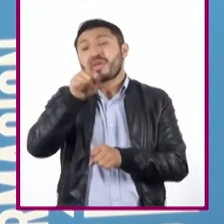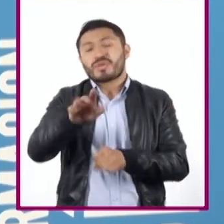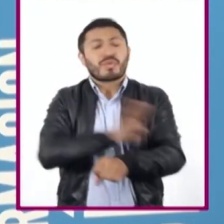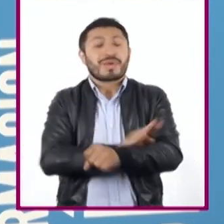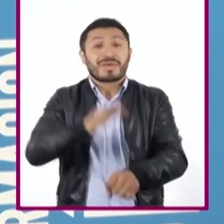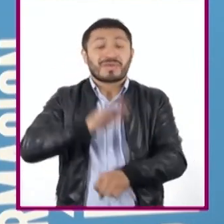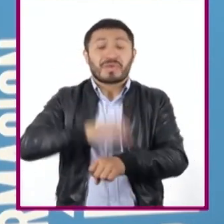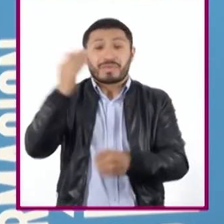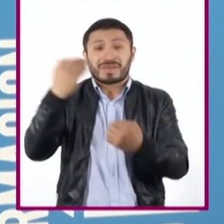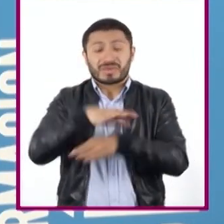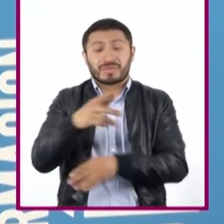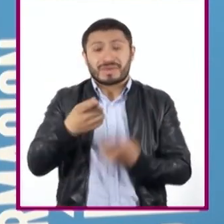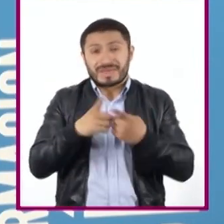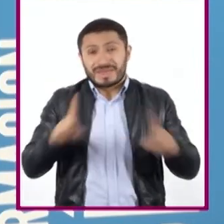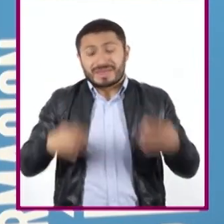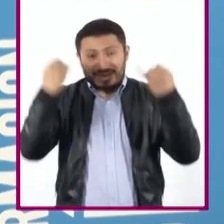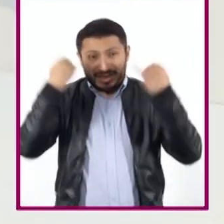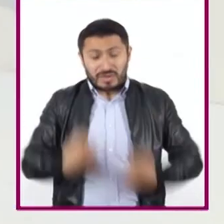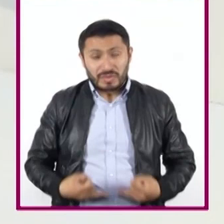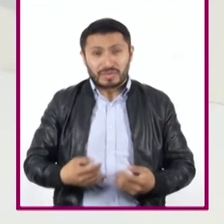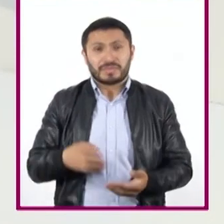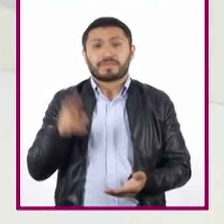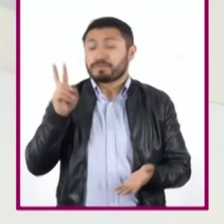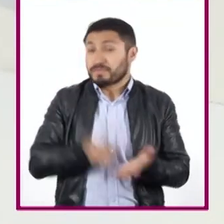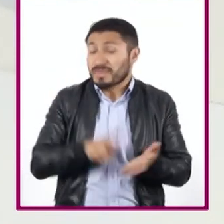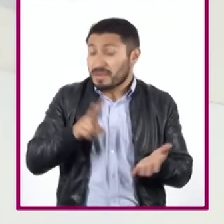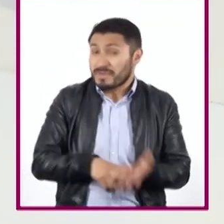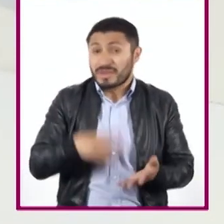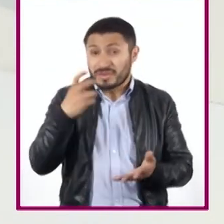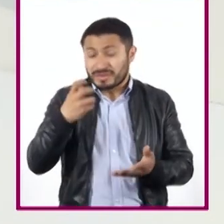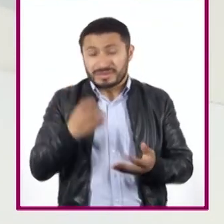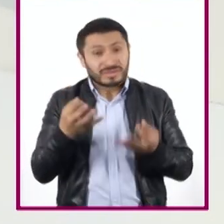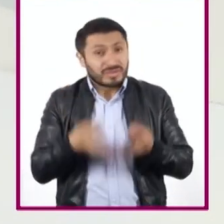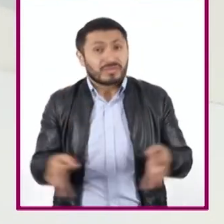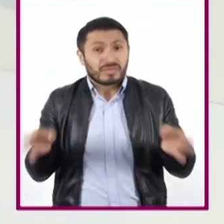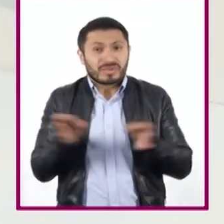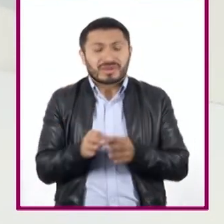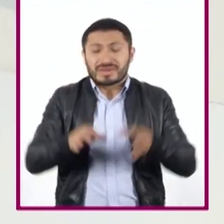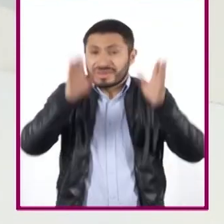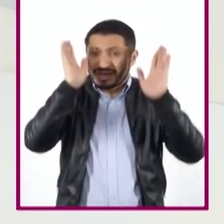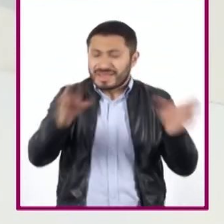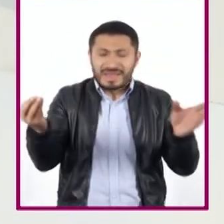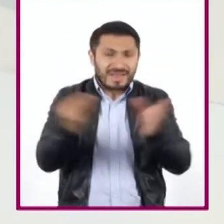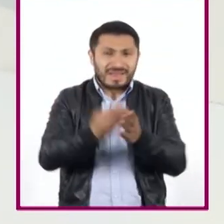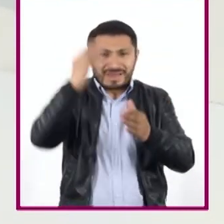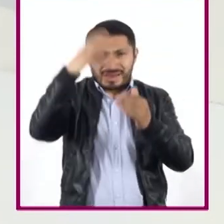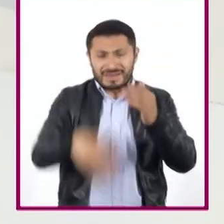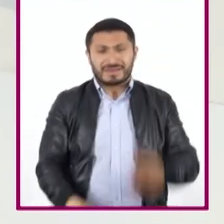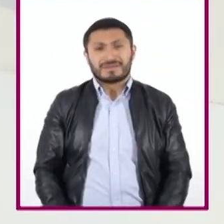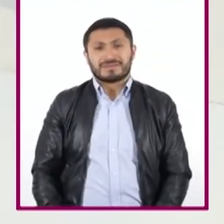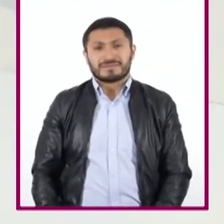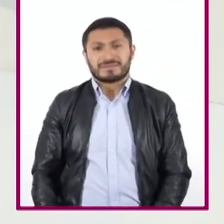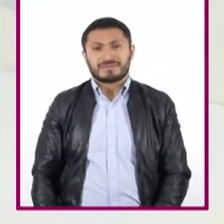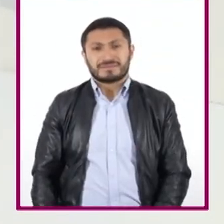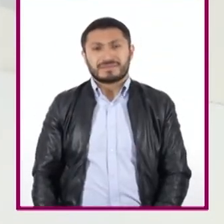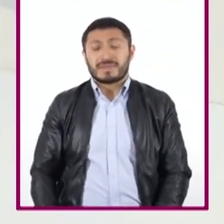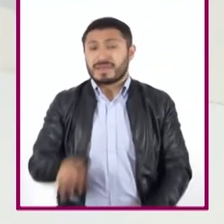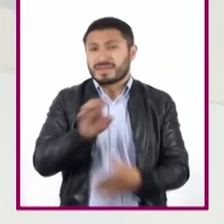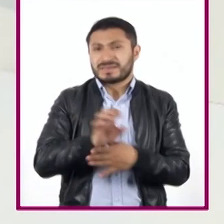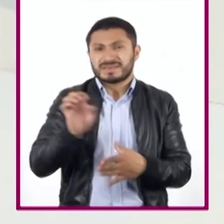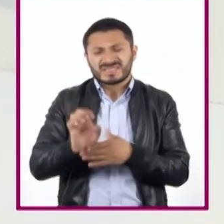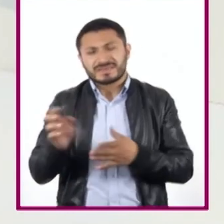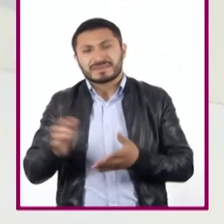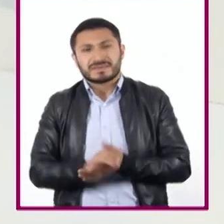con base en valores éticos. Hemos llegado a la recta final de esta sesión. Por lo